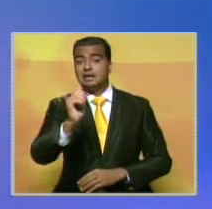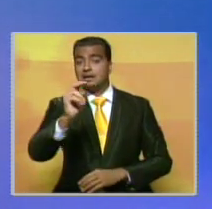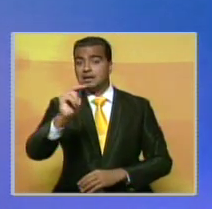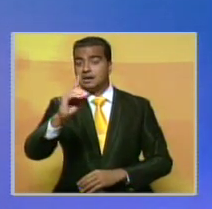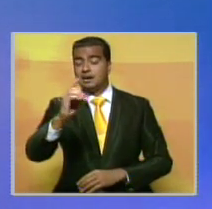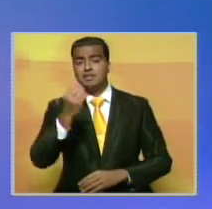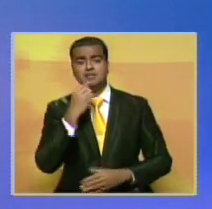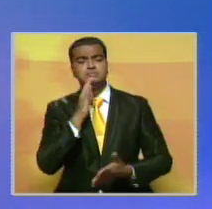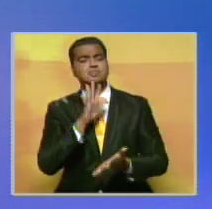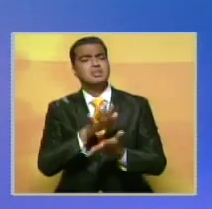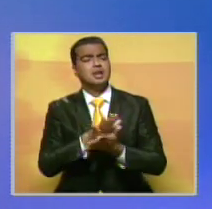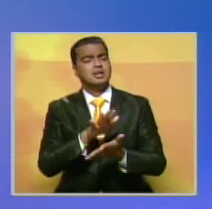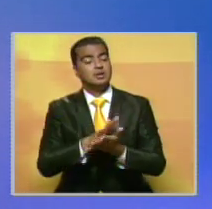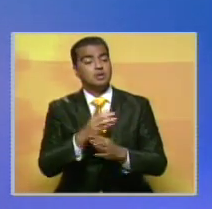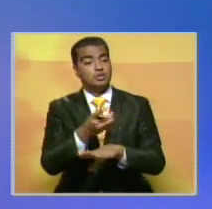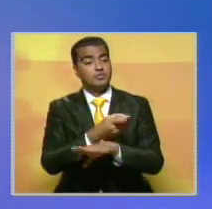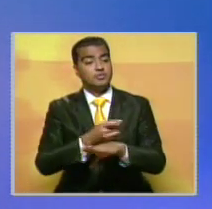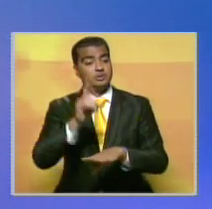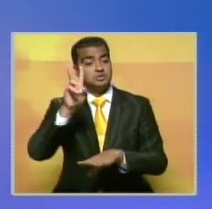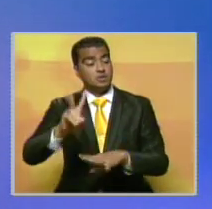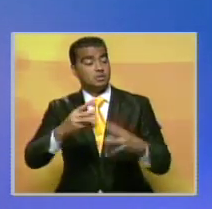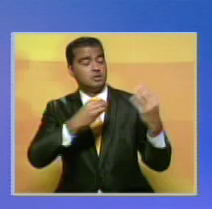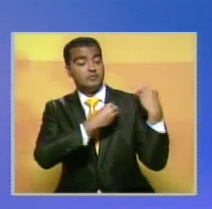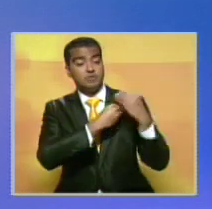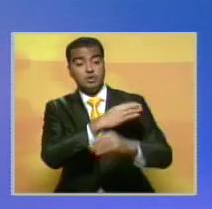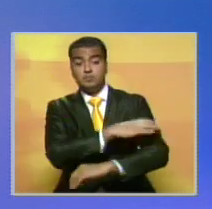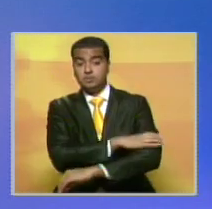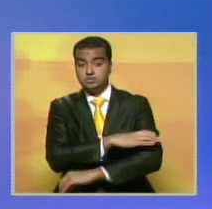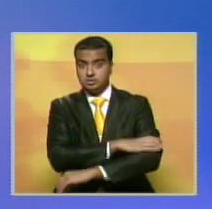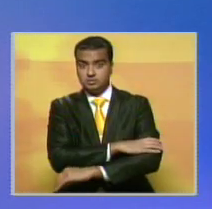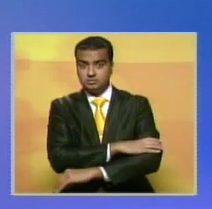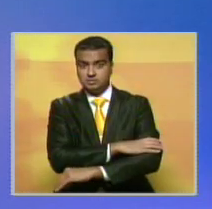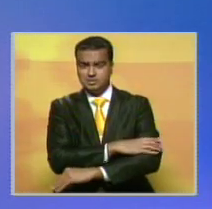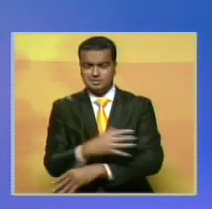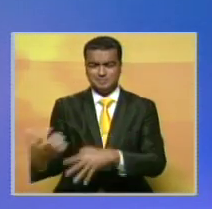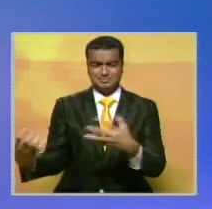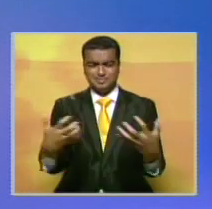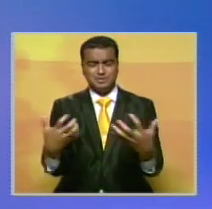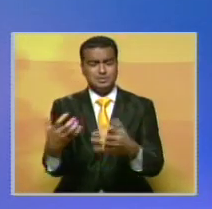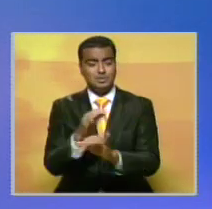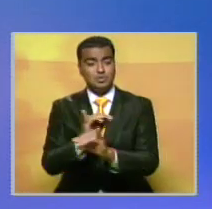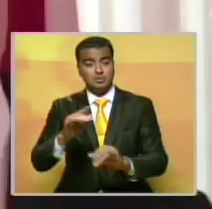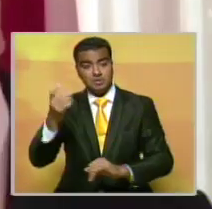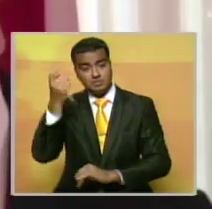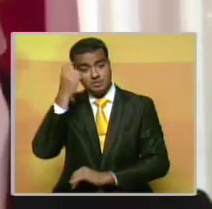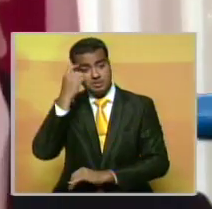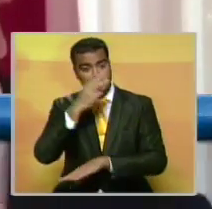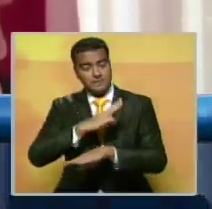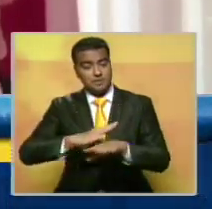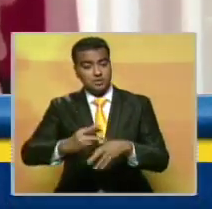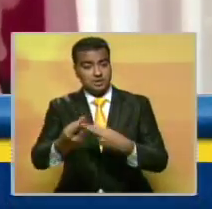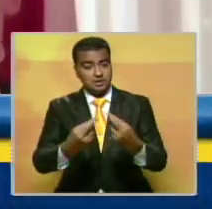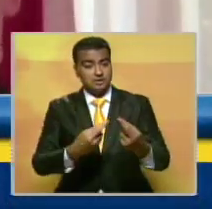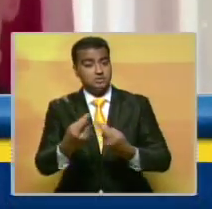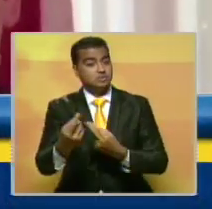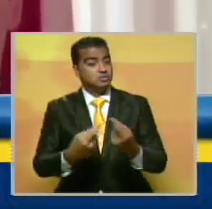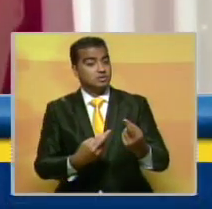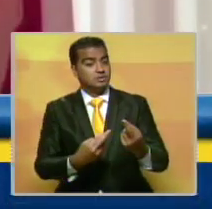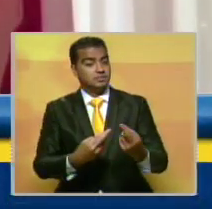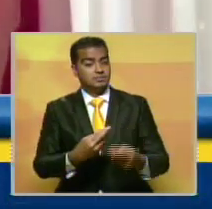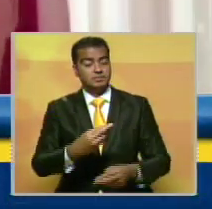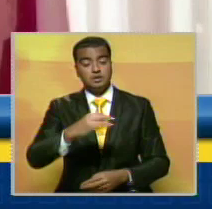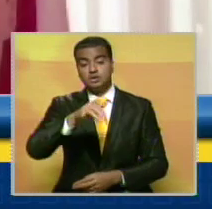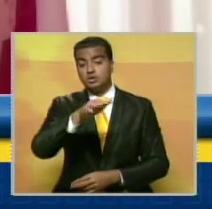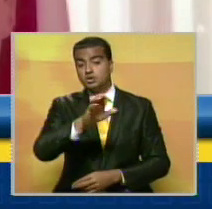a la calma al gobierno venezolano y los líderes opositores ante los actos de violencia de los últimos días. El ministro de Relaciones Exteriores de Canadá,